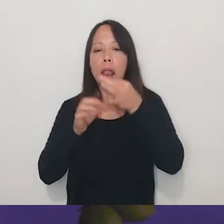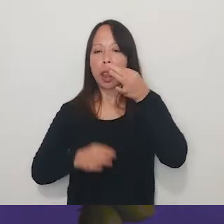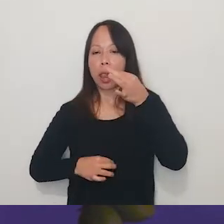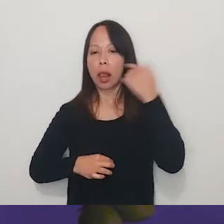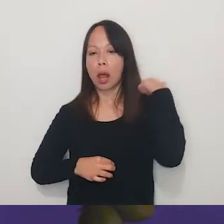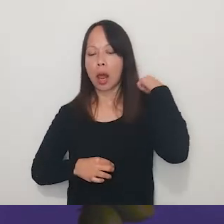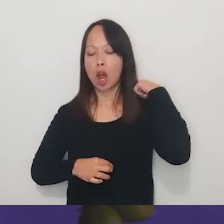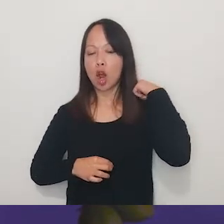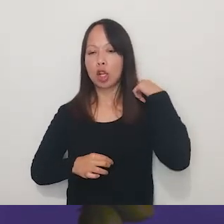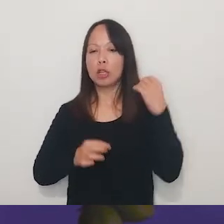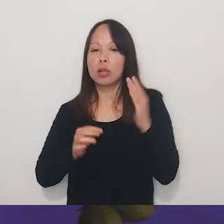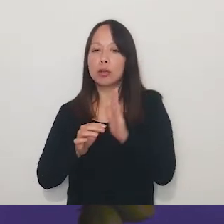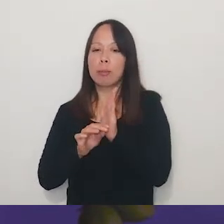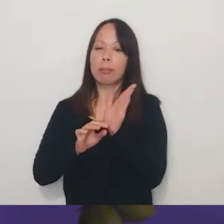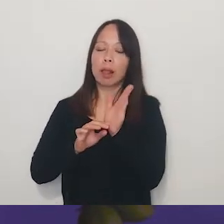sea, tenía menos compromiso motor.